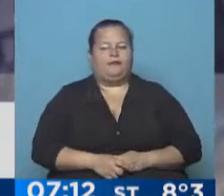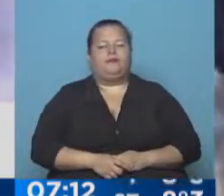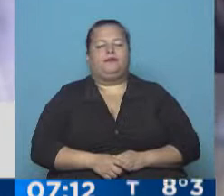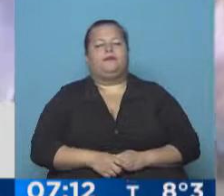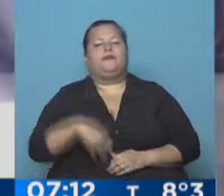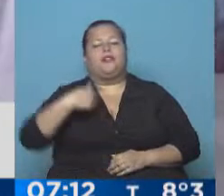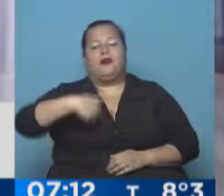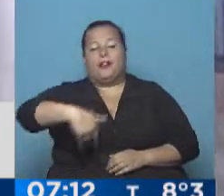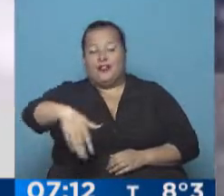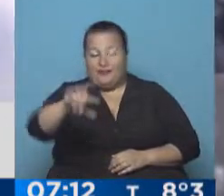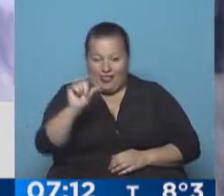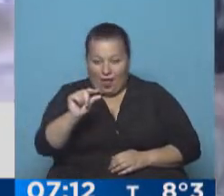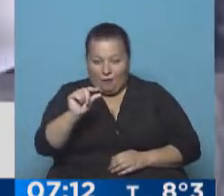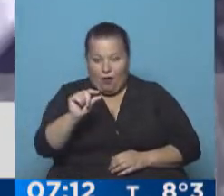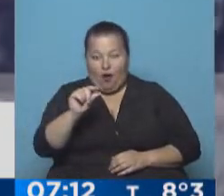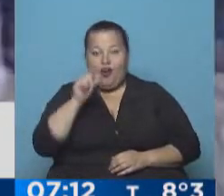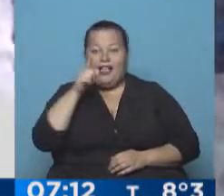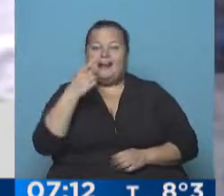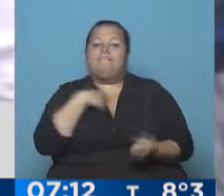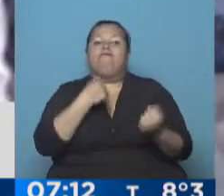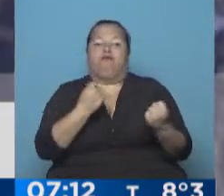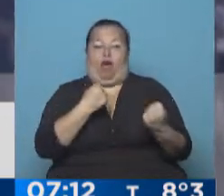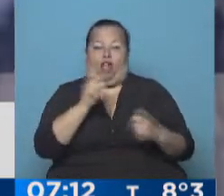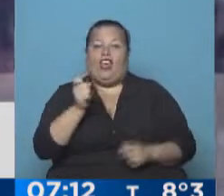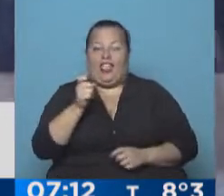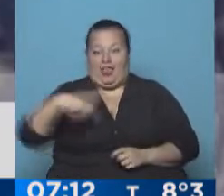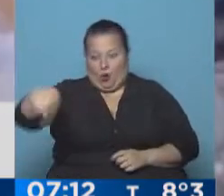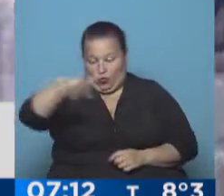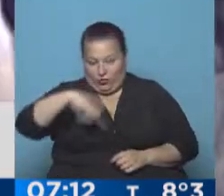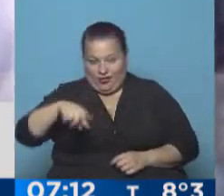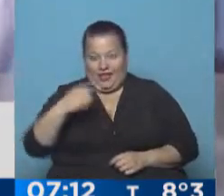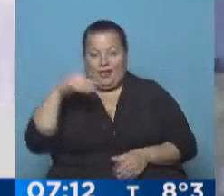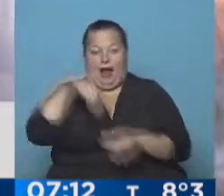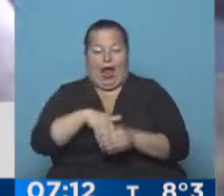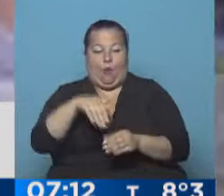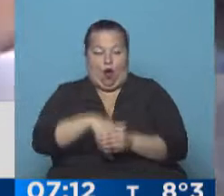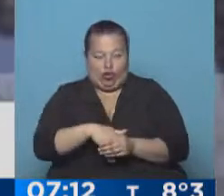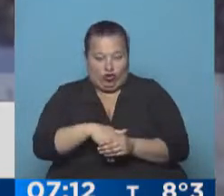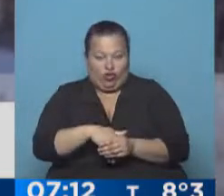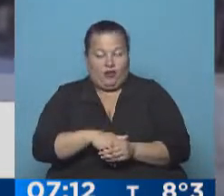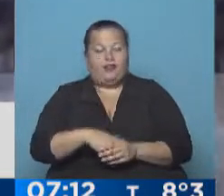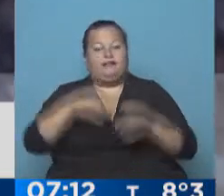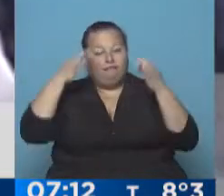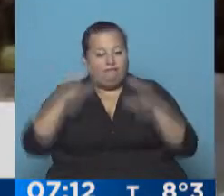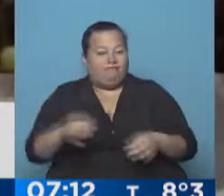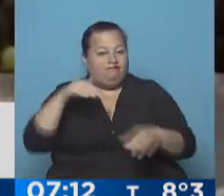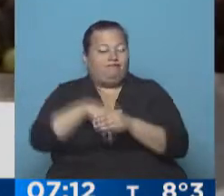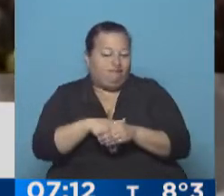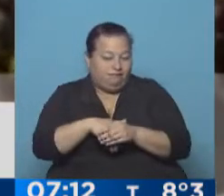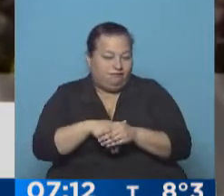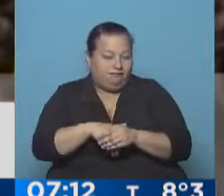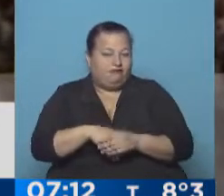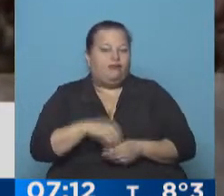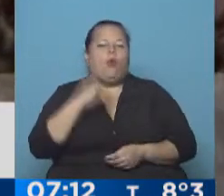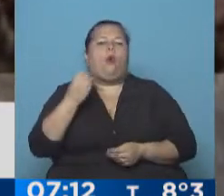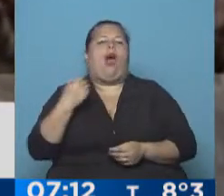de algunas horas, con ese poder que nos da el voto, vamos a definir en